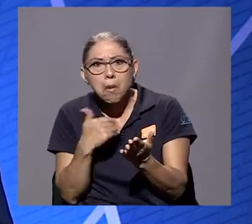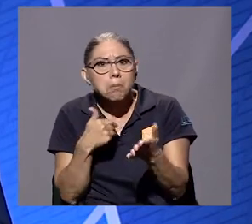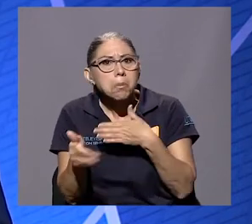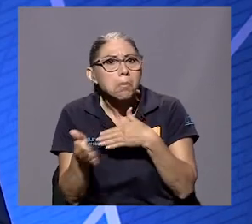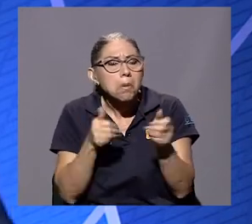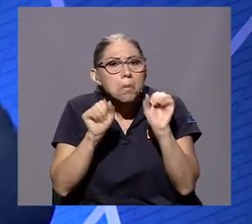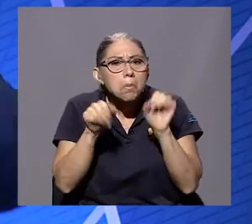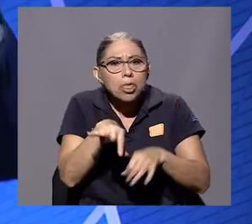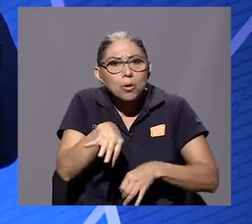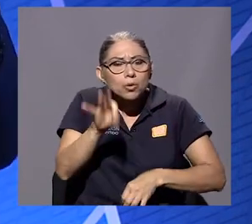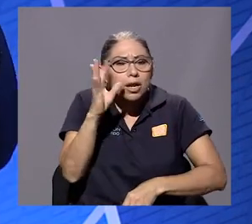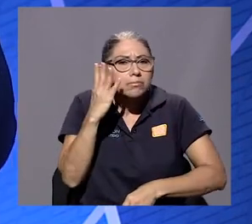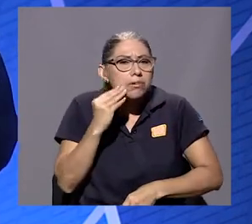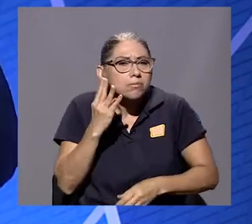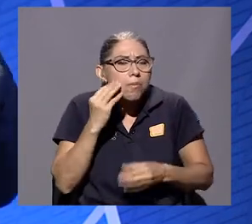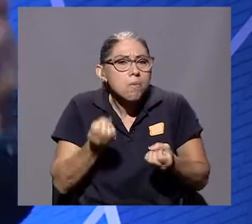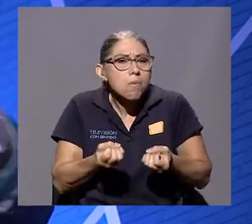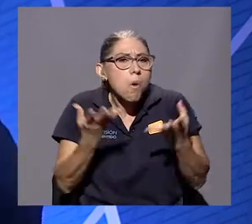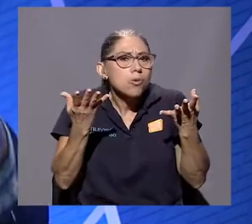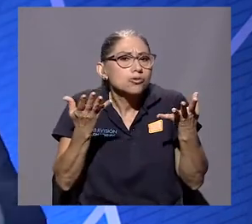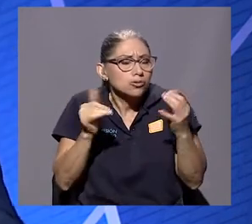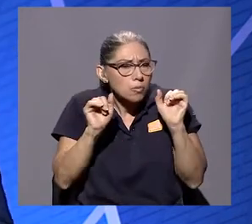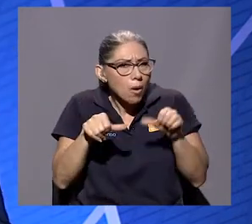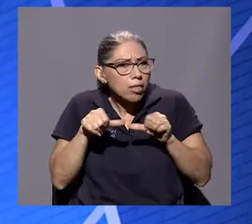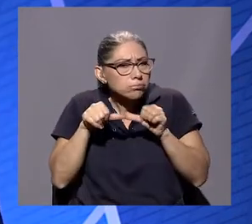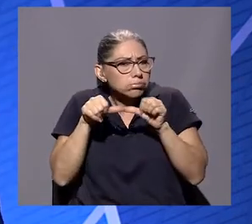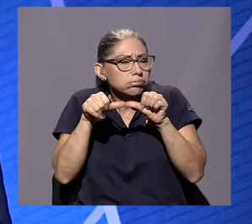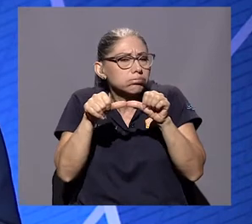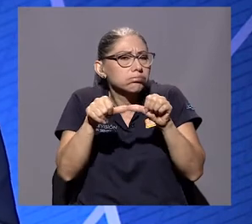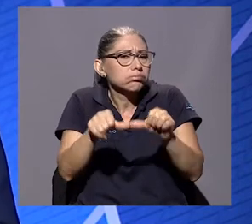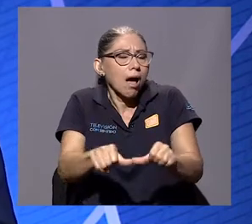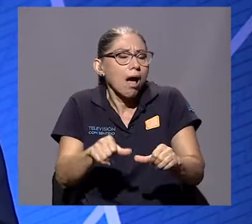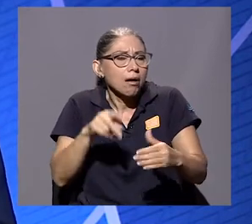anécdotas y a partir de ahí sigue y se enrola en el texto.